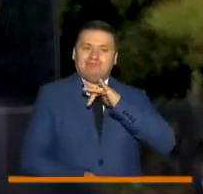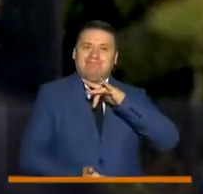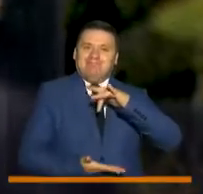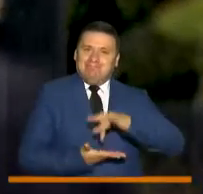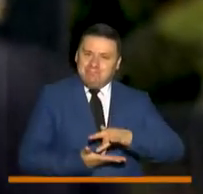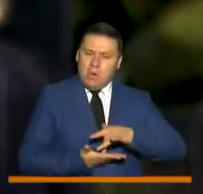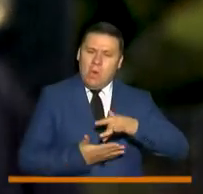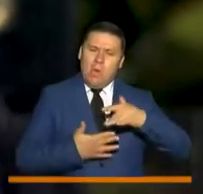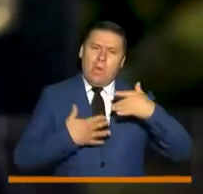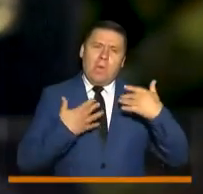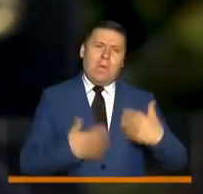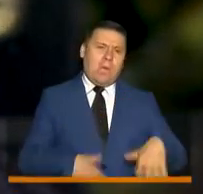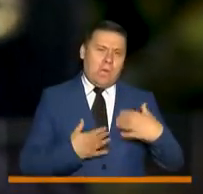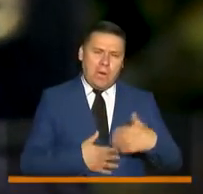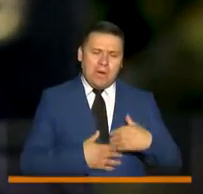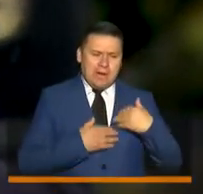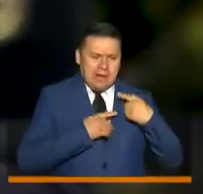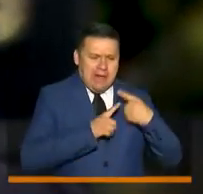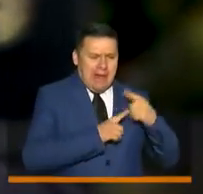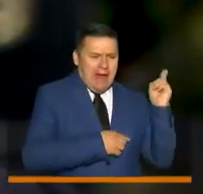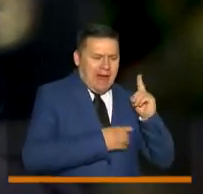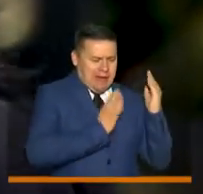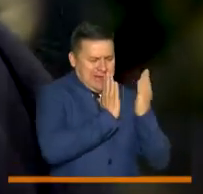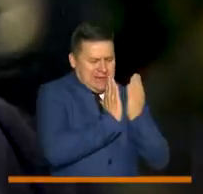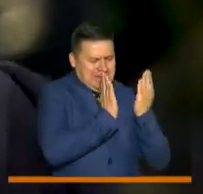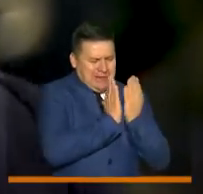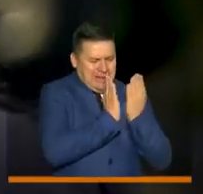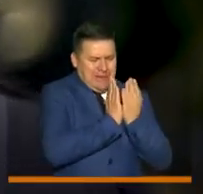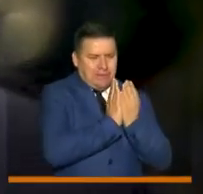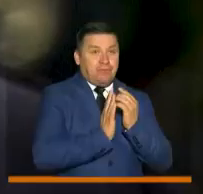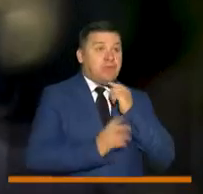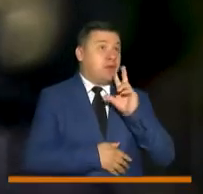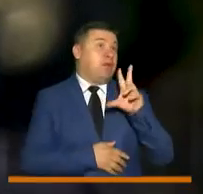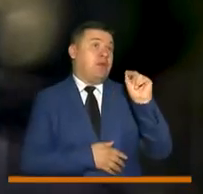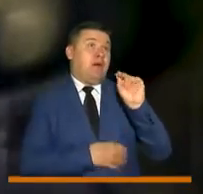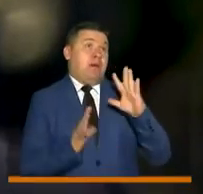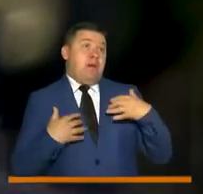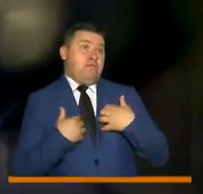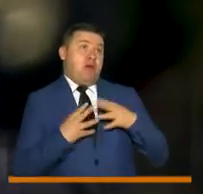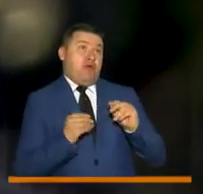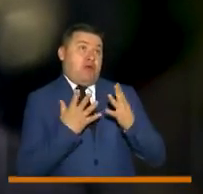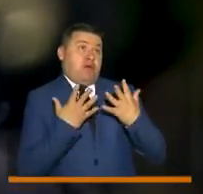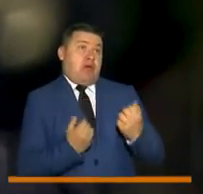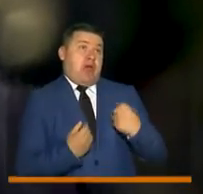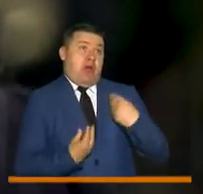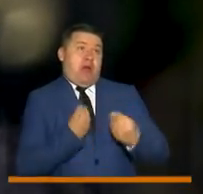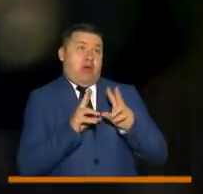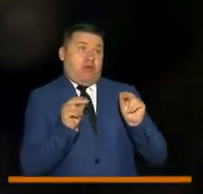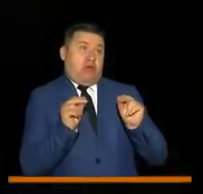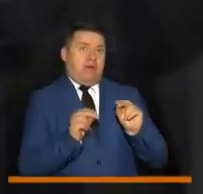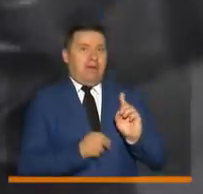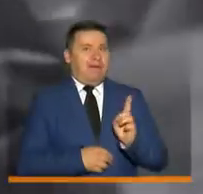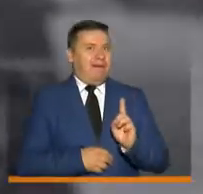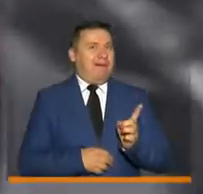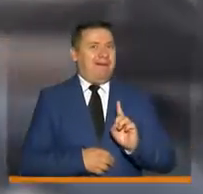hacer para lo que hemos estudiado. Entonces, uno no puede decir, no, me da miedo, no quiero hacerlo, ¿no?